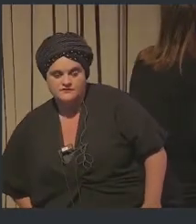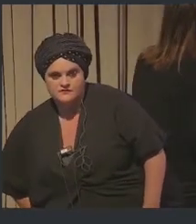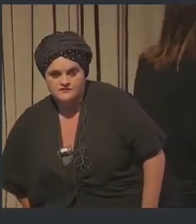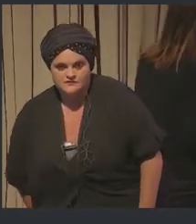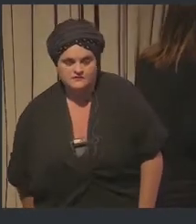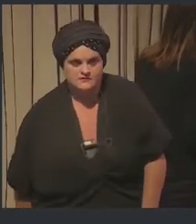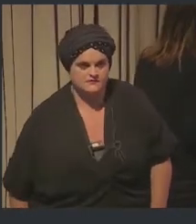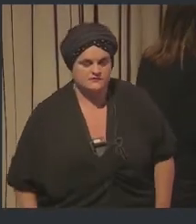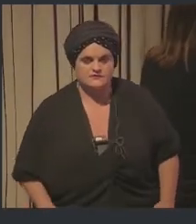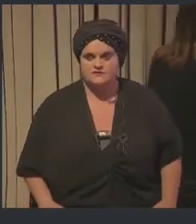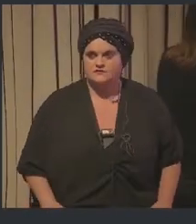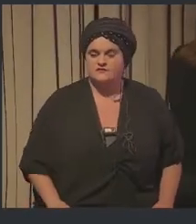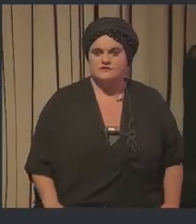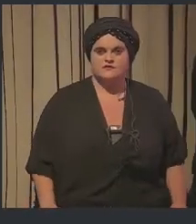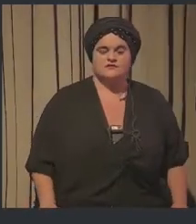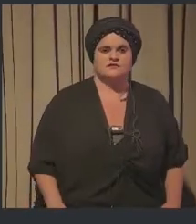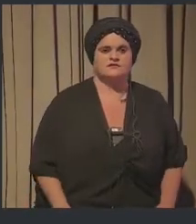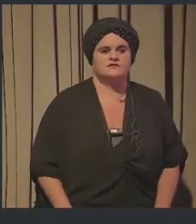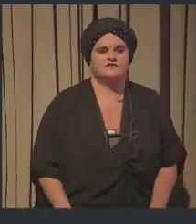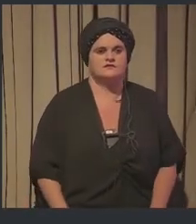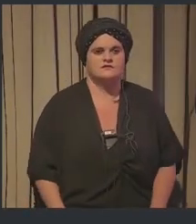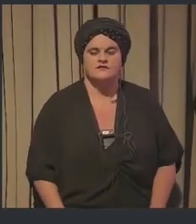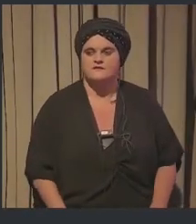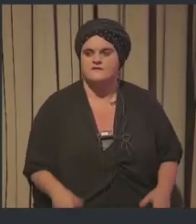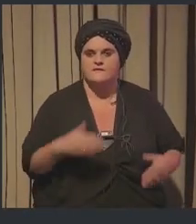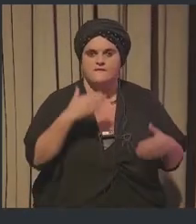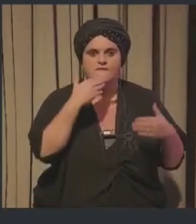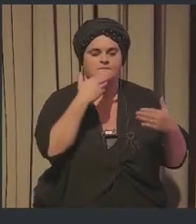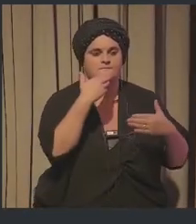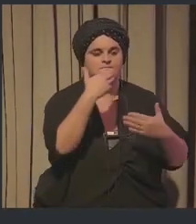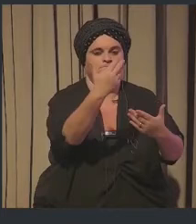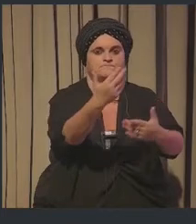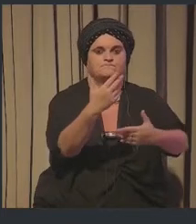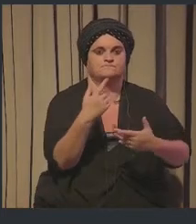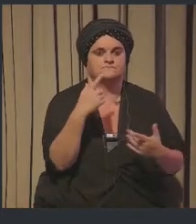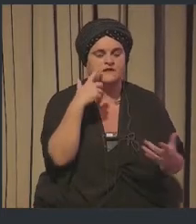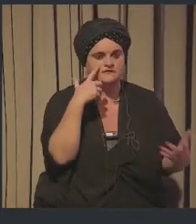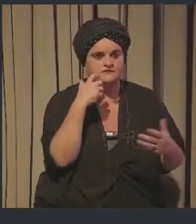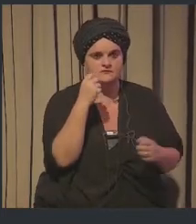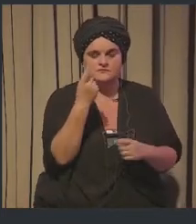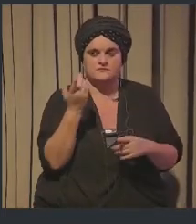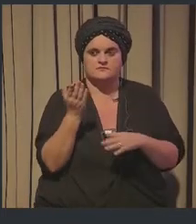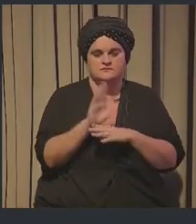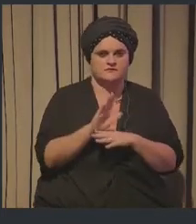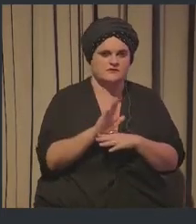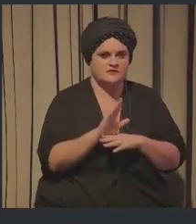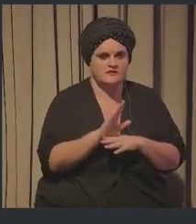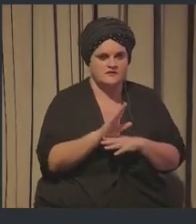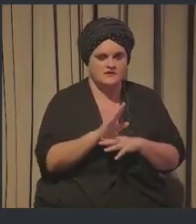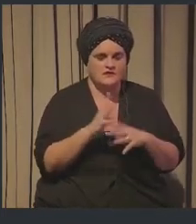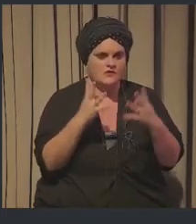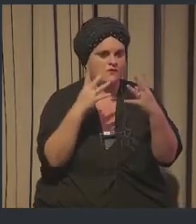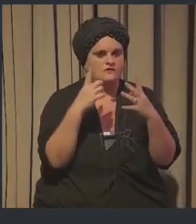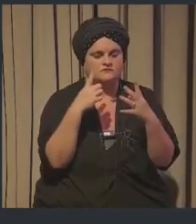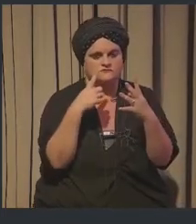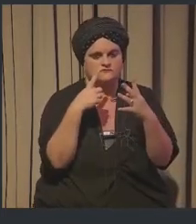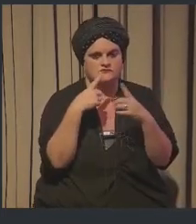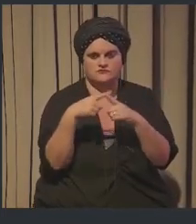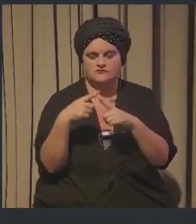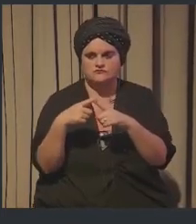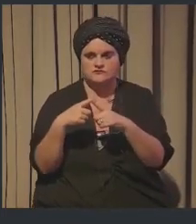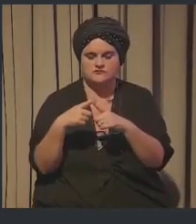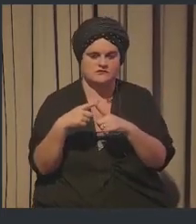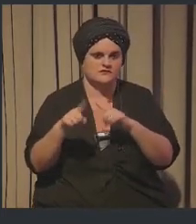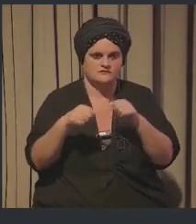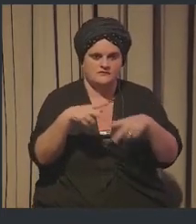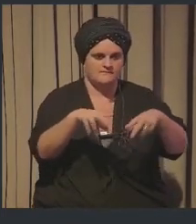nuestra primera representación artística de cómo va aumentando la columna. Bueno, 4 cosas y voy a parar ya. Una de